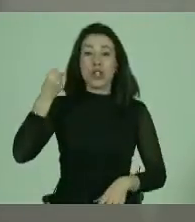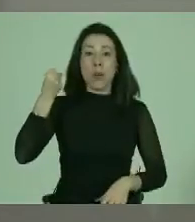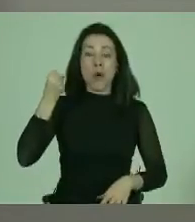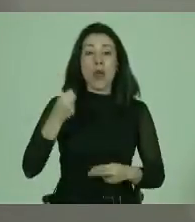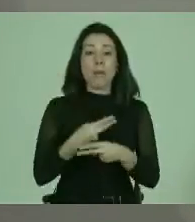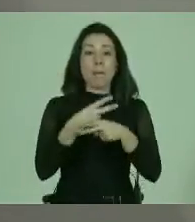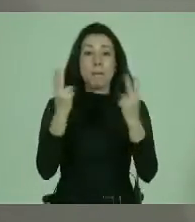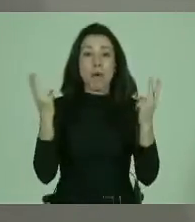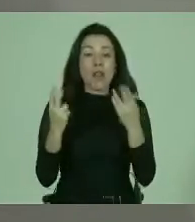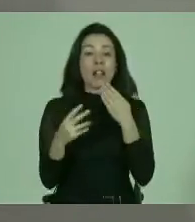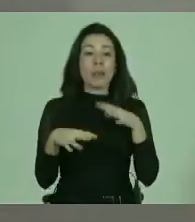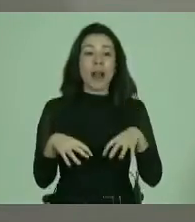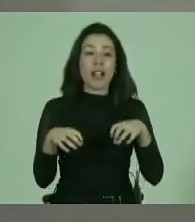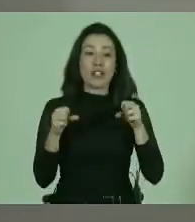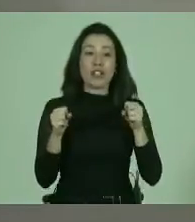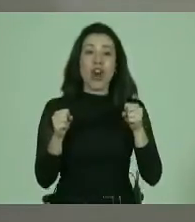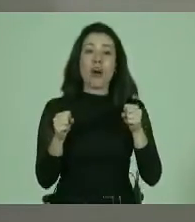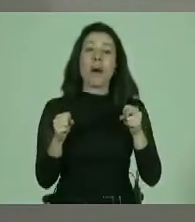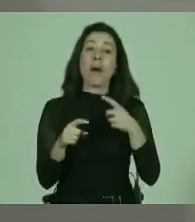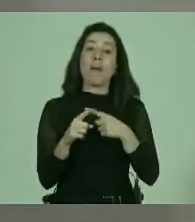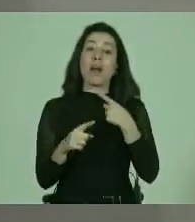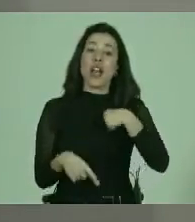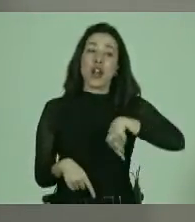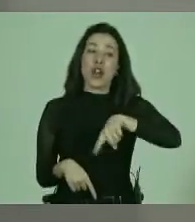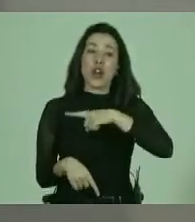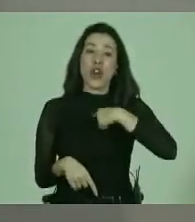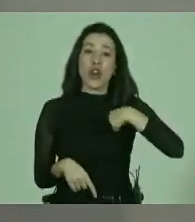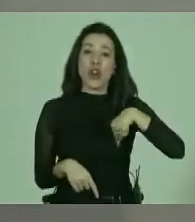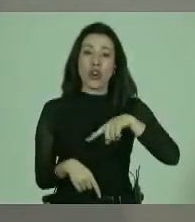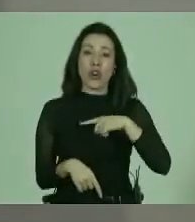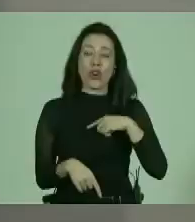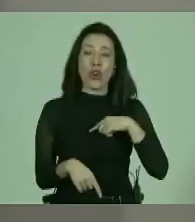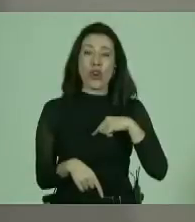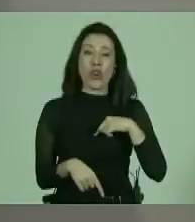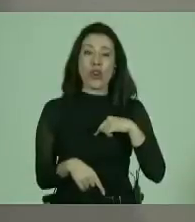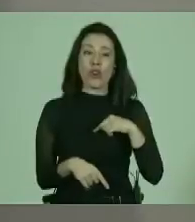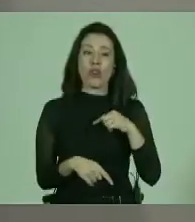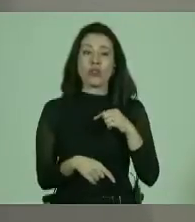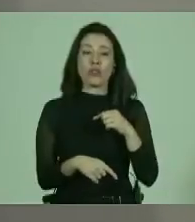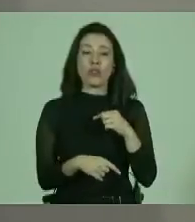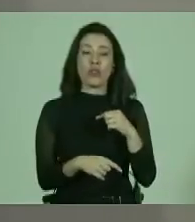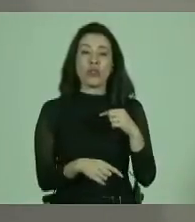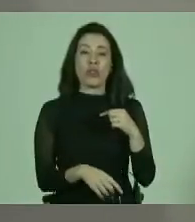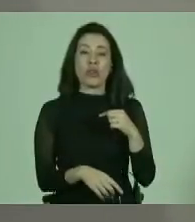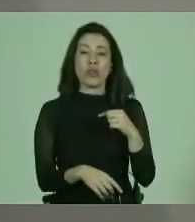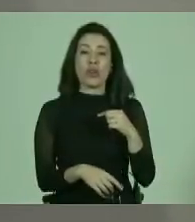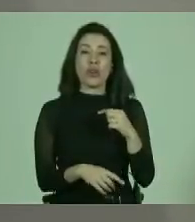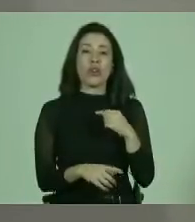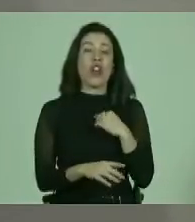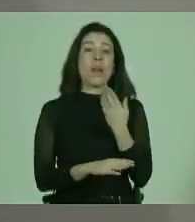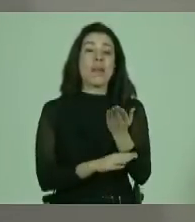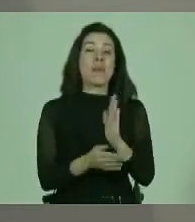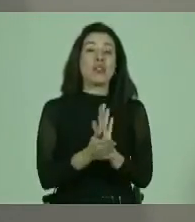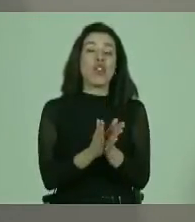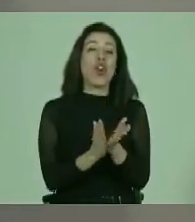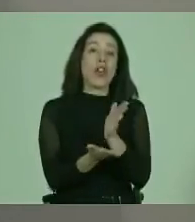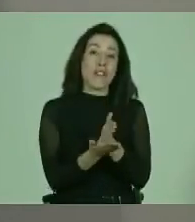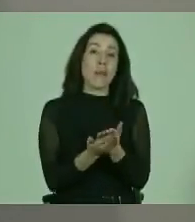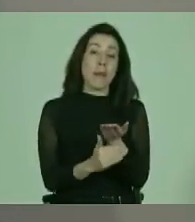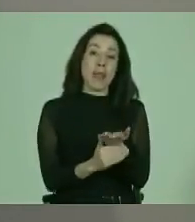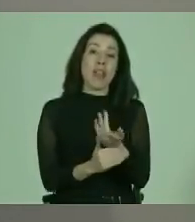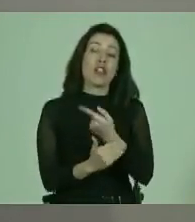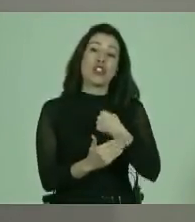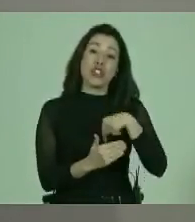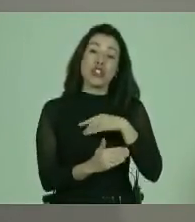públicos las toman porque nosotros no le pedimos quizás toda la cuenta que deberíamos claro que ahí